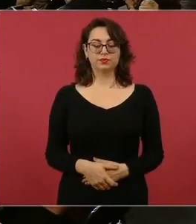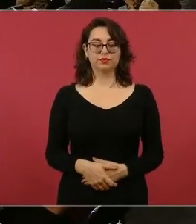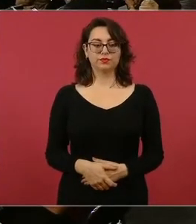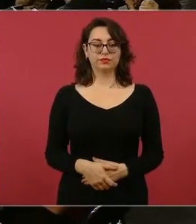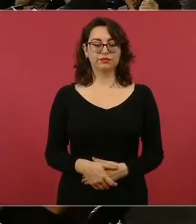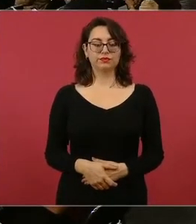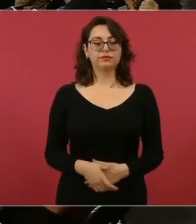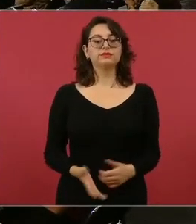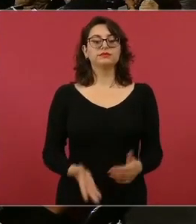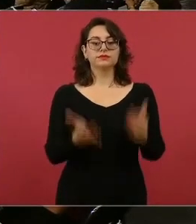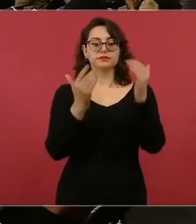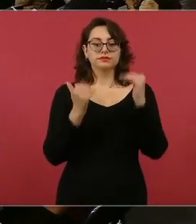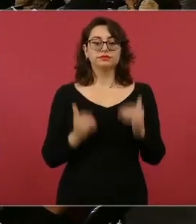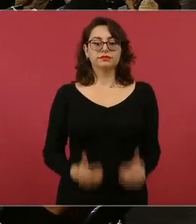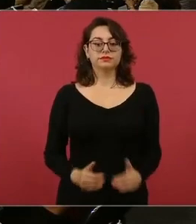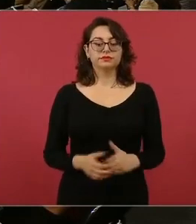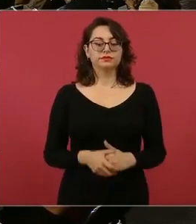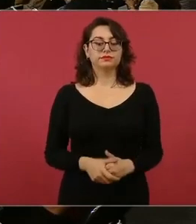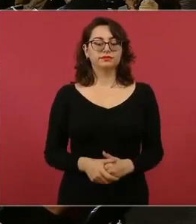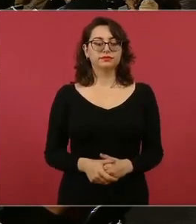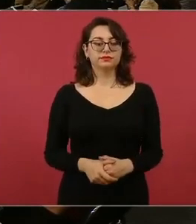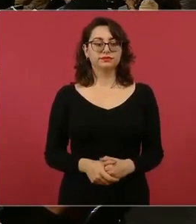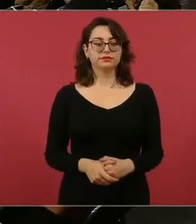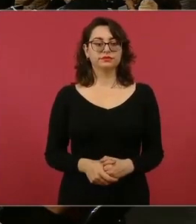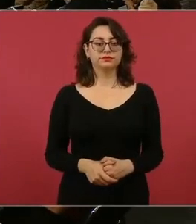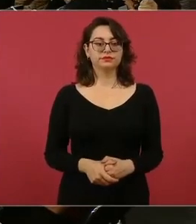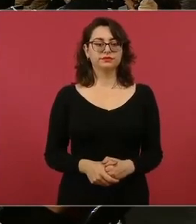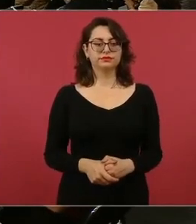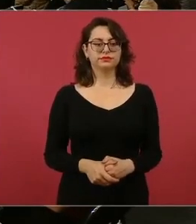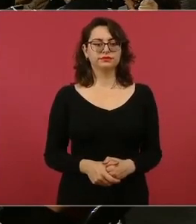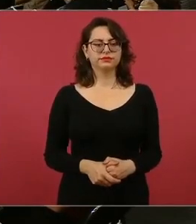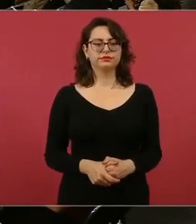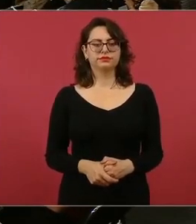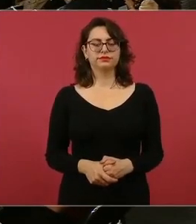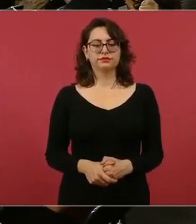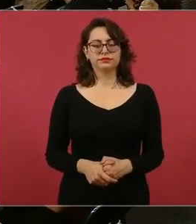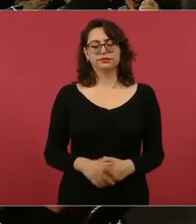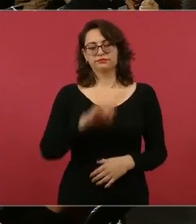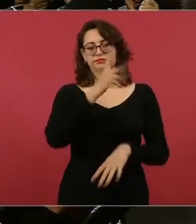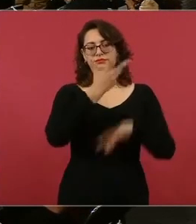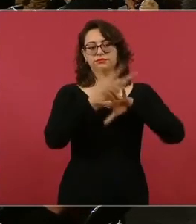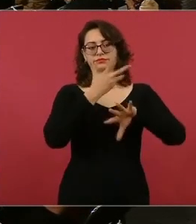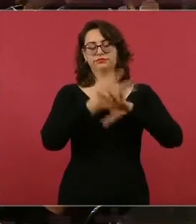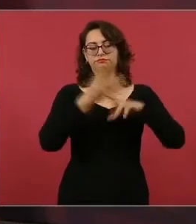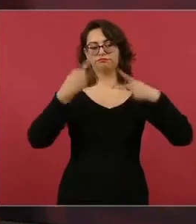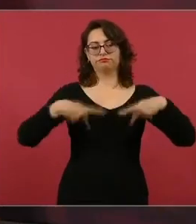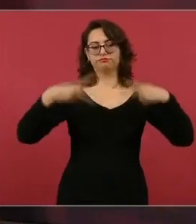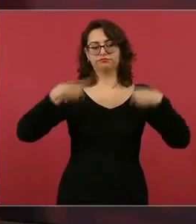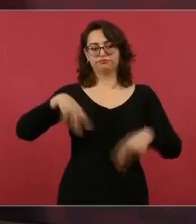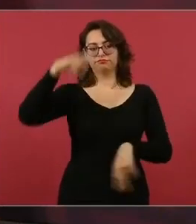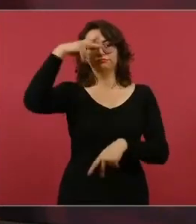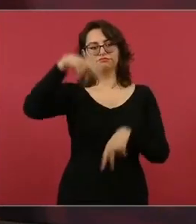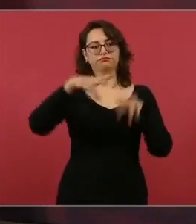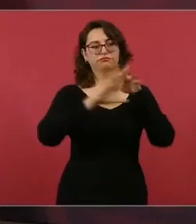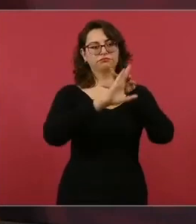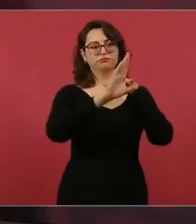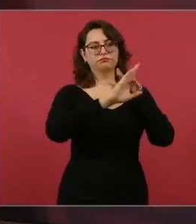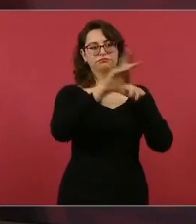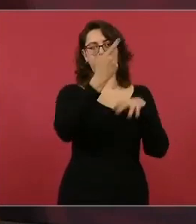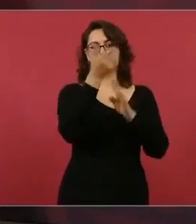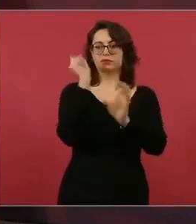Eso es lo que tiene que ver con las remesas, van también